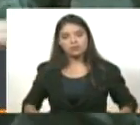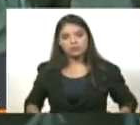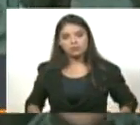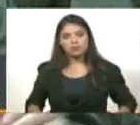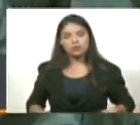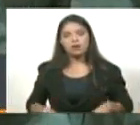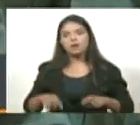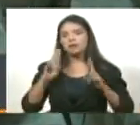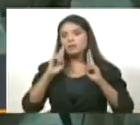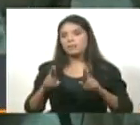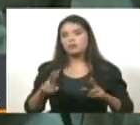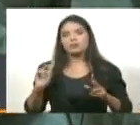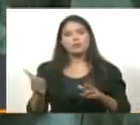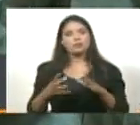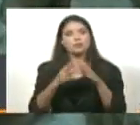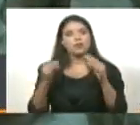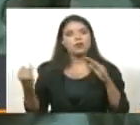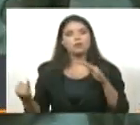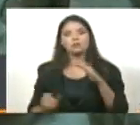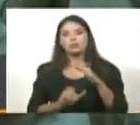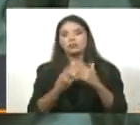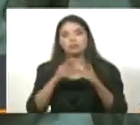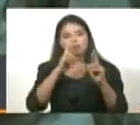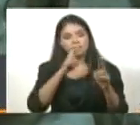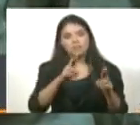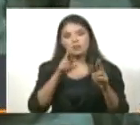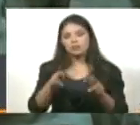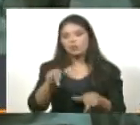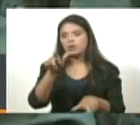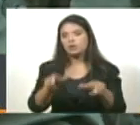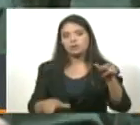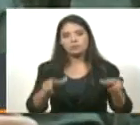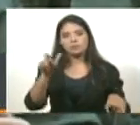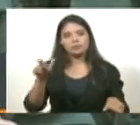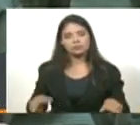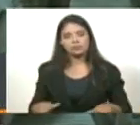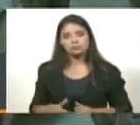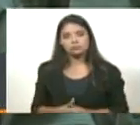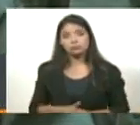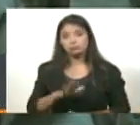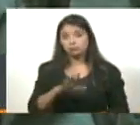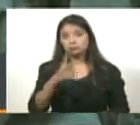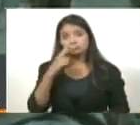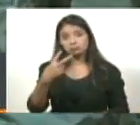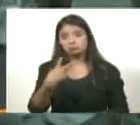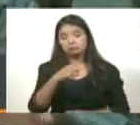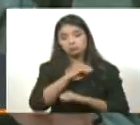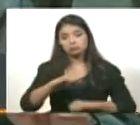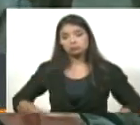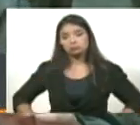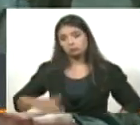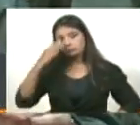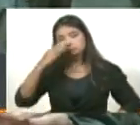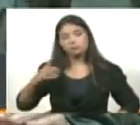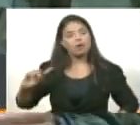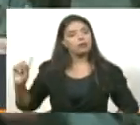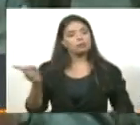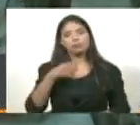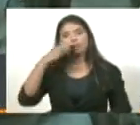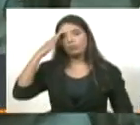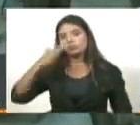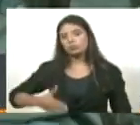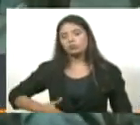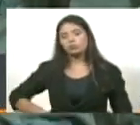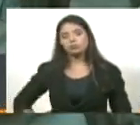el respeto a todas las instituciones, a todas las personas. Así nos van a conseguir a la Fuerza Armada, a todos los soldados